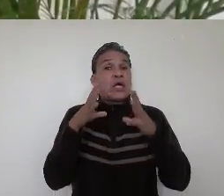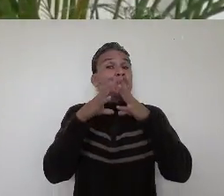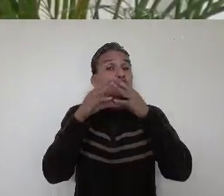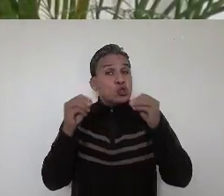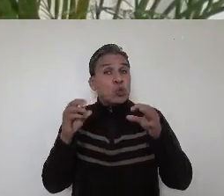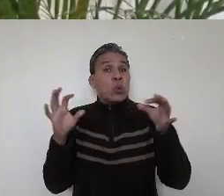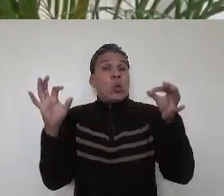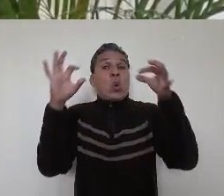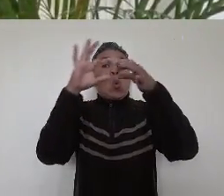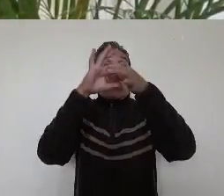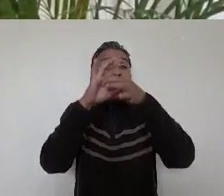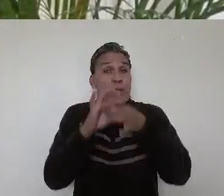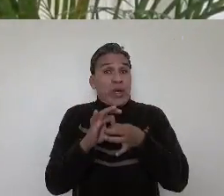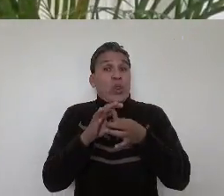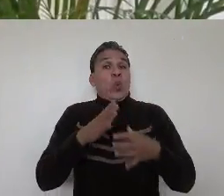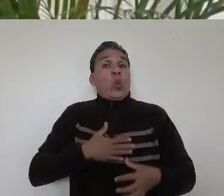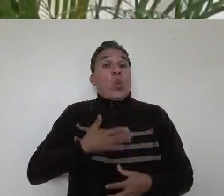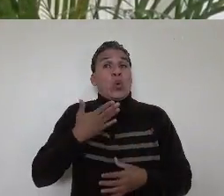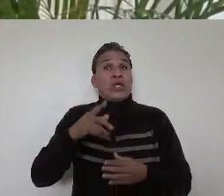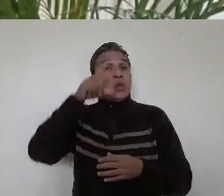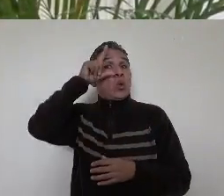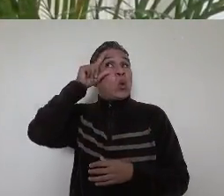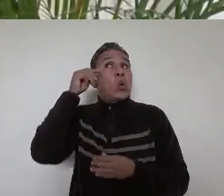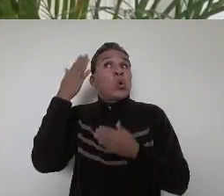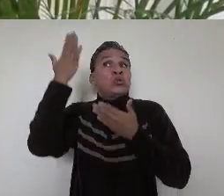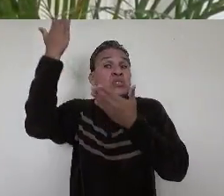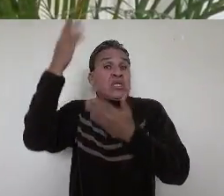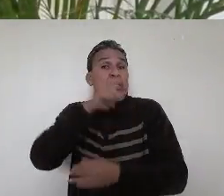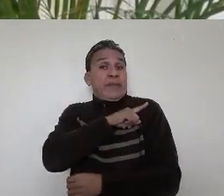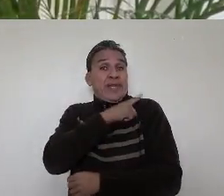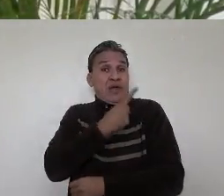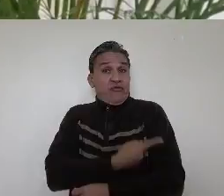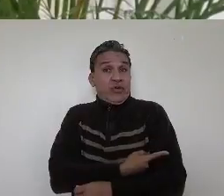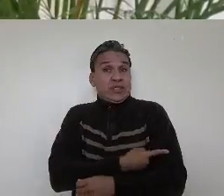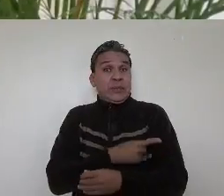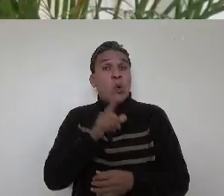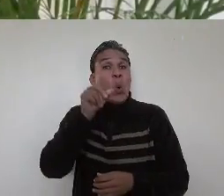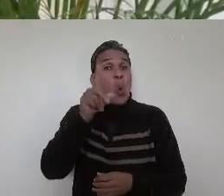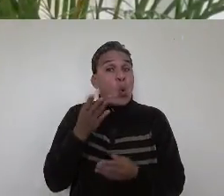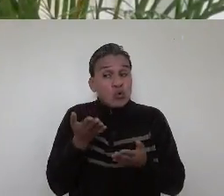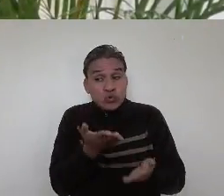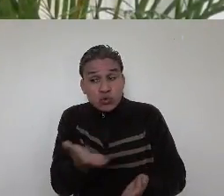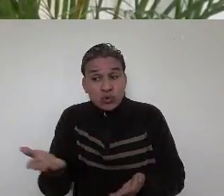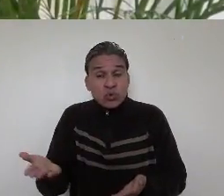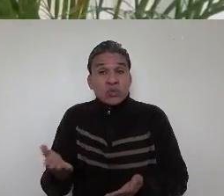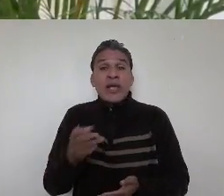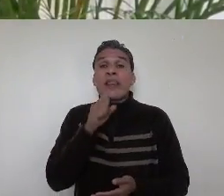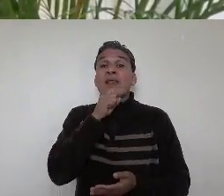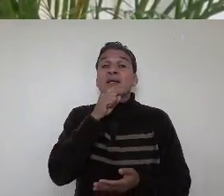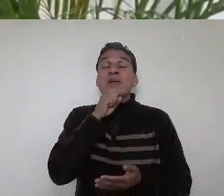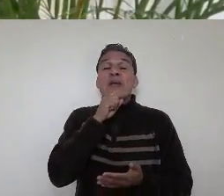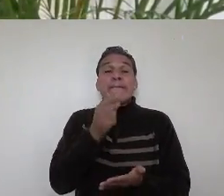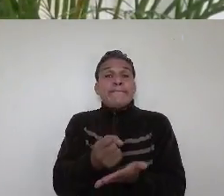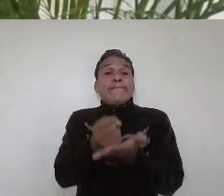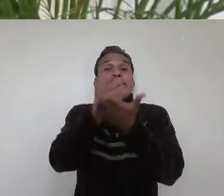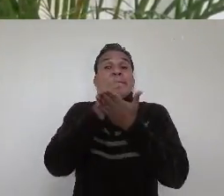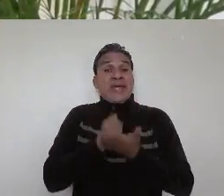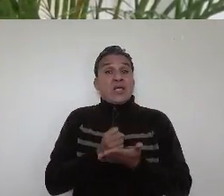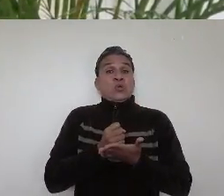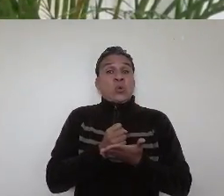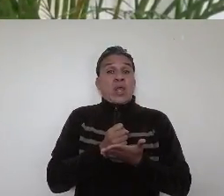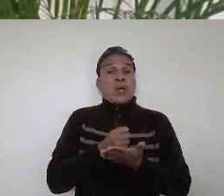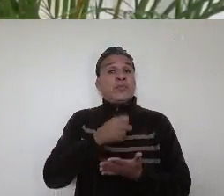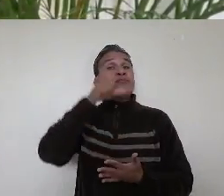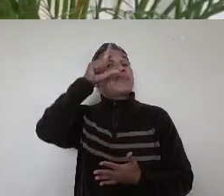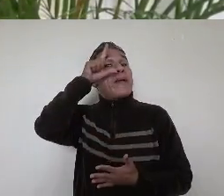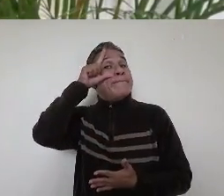fuerza. Sin embargo, han hecho ustedes bien en socorrerme cuando me vi en dificultades. Mi Dios, por